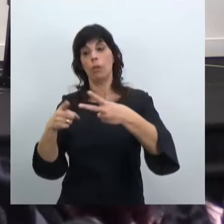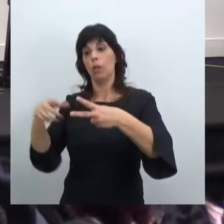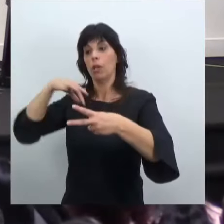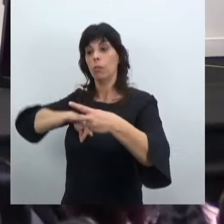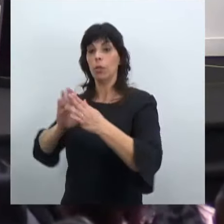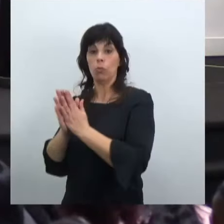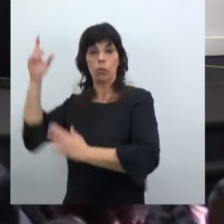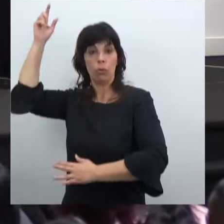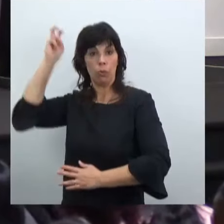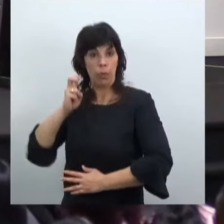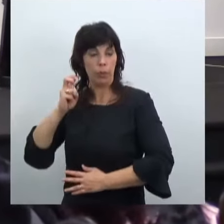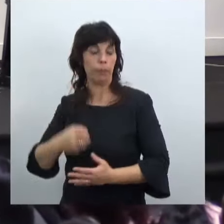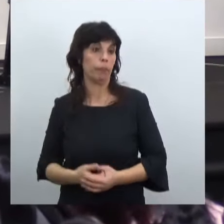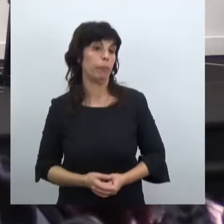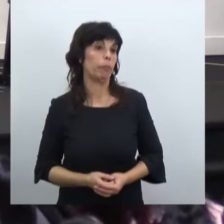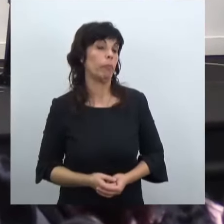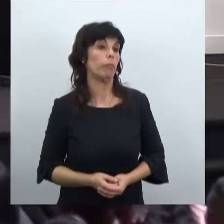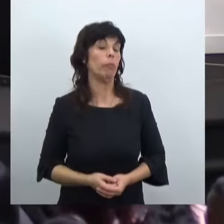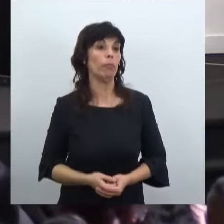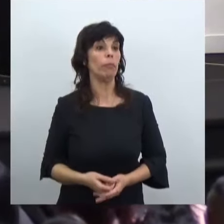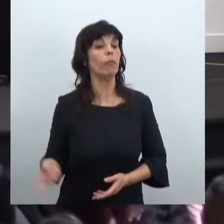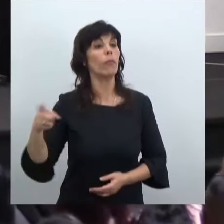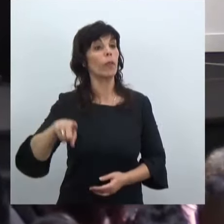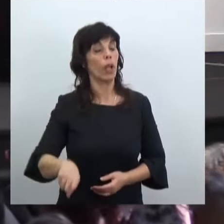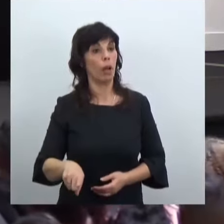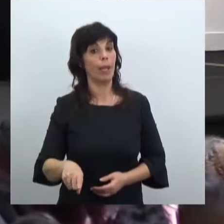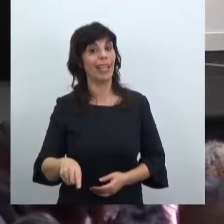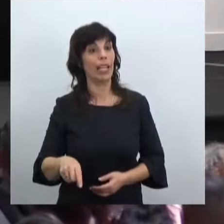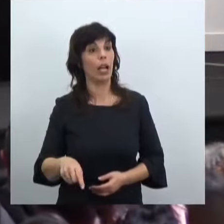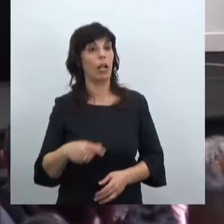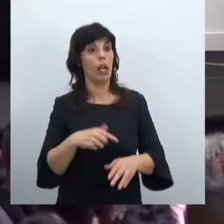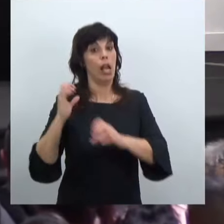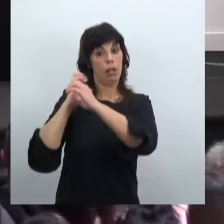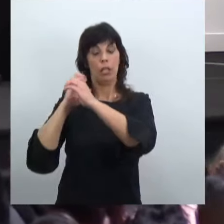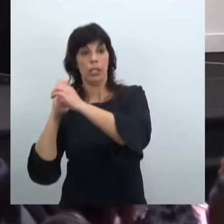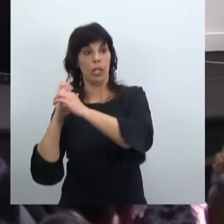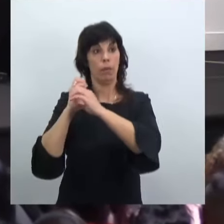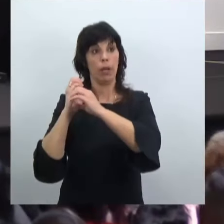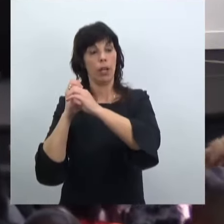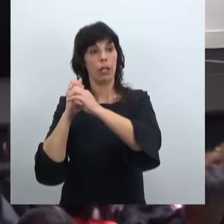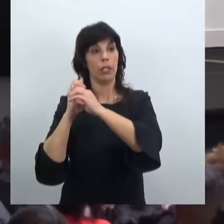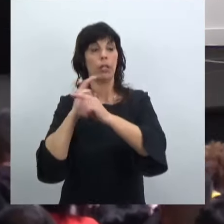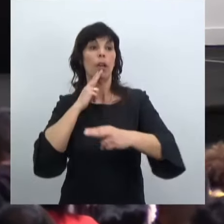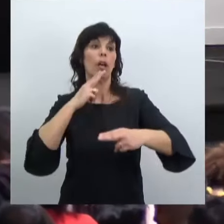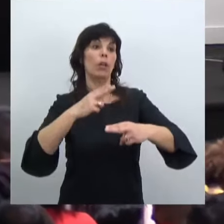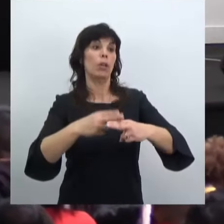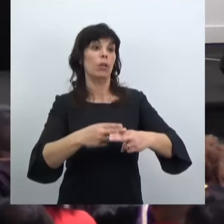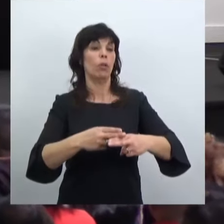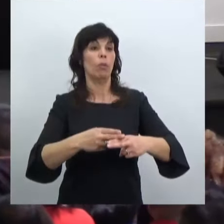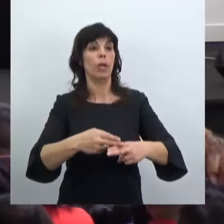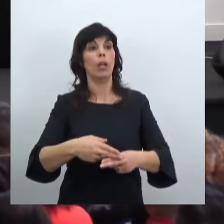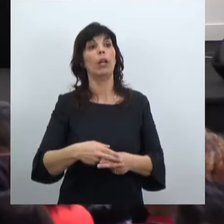Espíritu Santo. Vamos a tener con nosotros al pastor Rafael o el apóstol Rafael Selma y